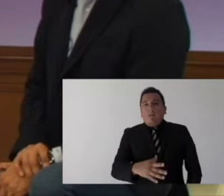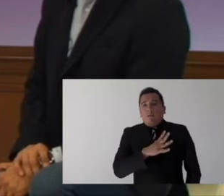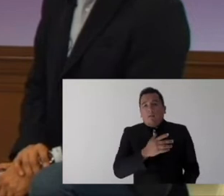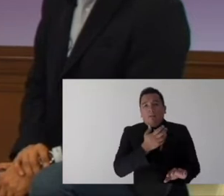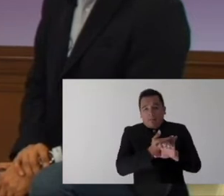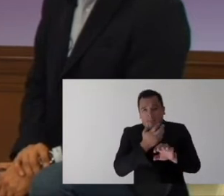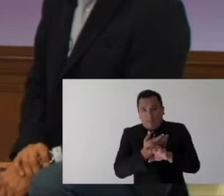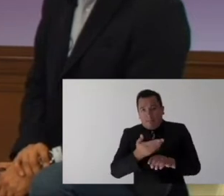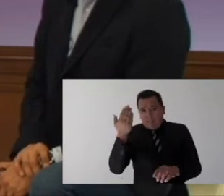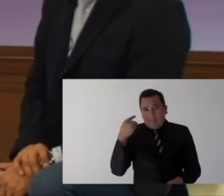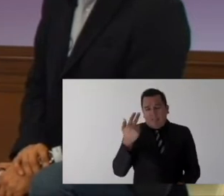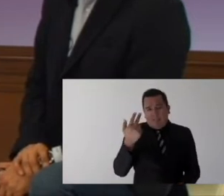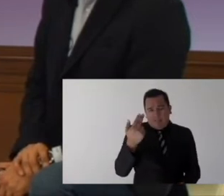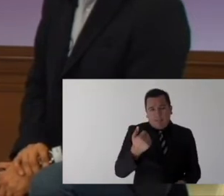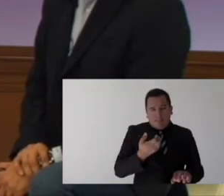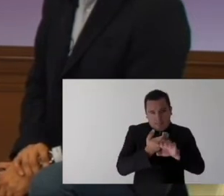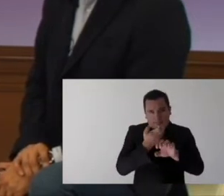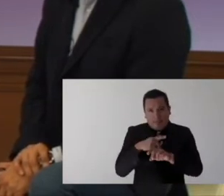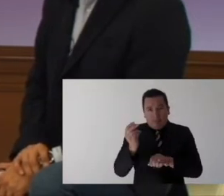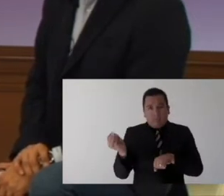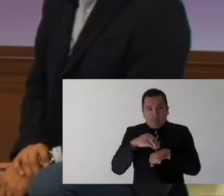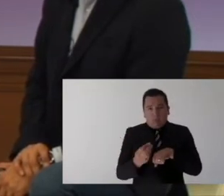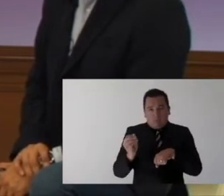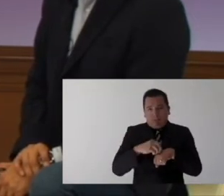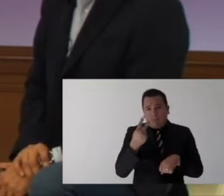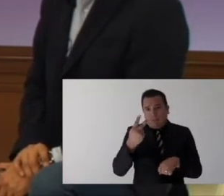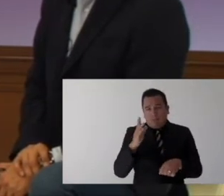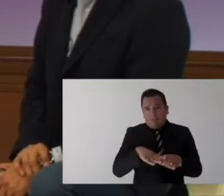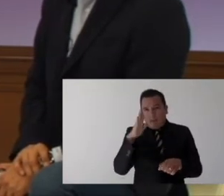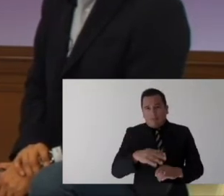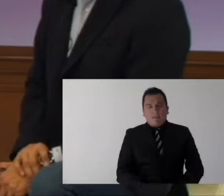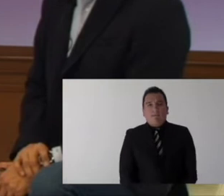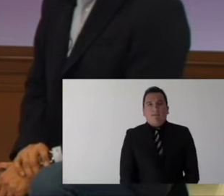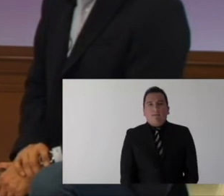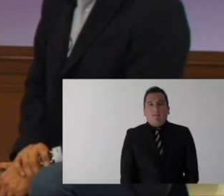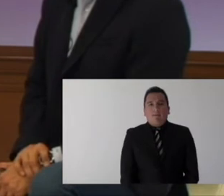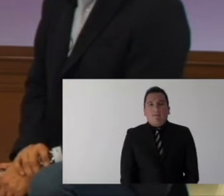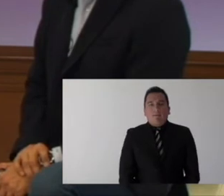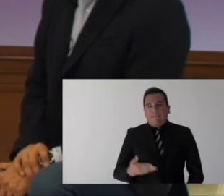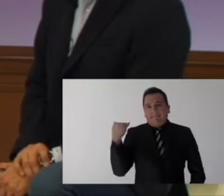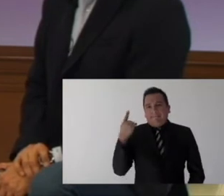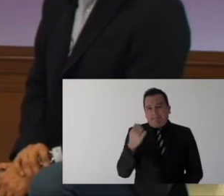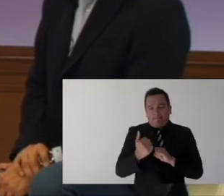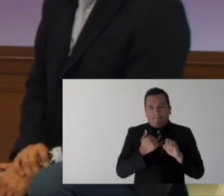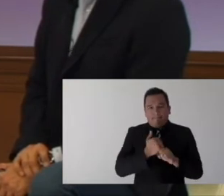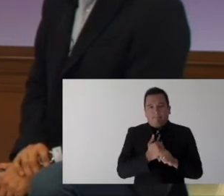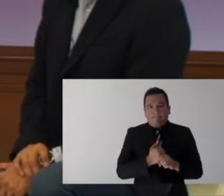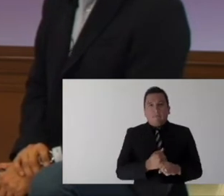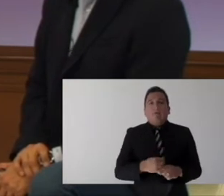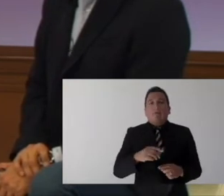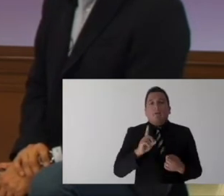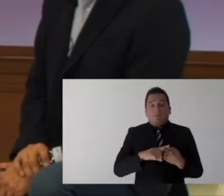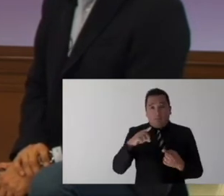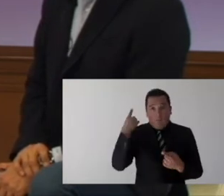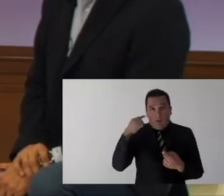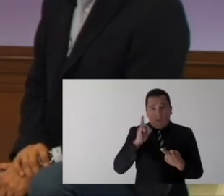en 25 estados y se han sumado 2 entidades más a lo largo del año pasado, que es Durango y Yucatán.